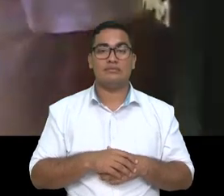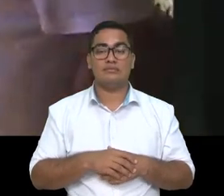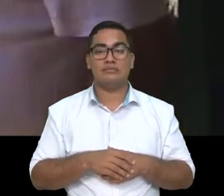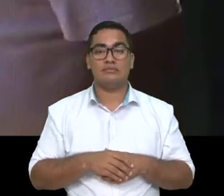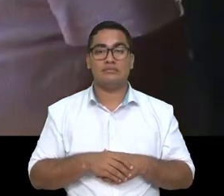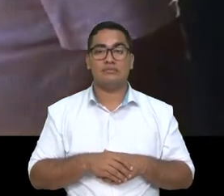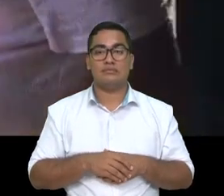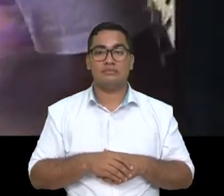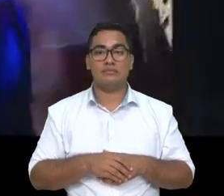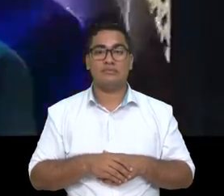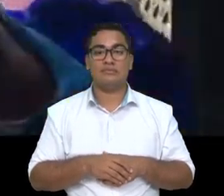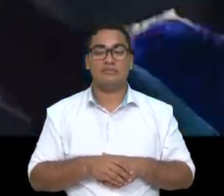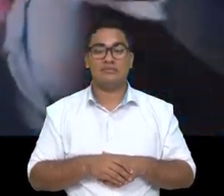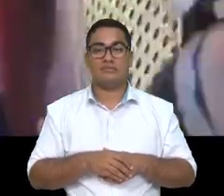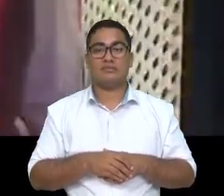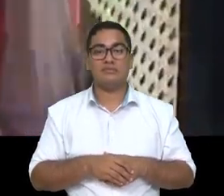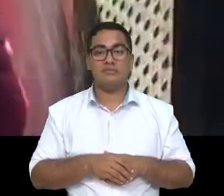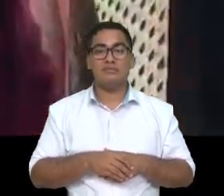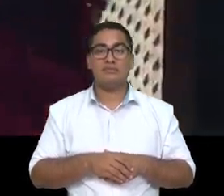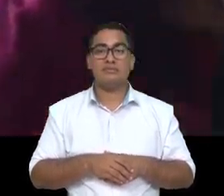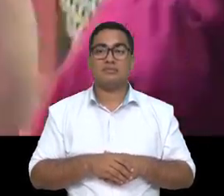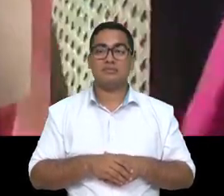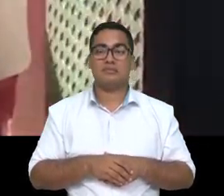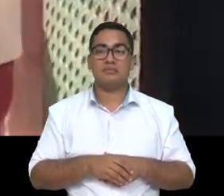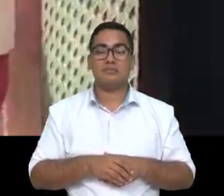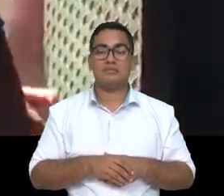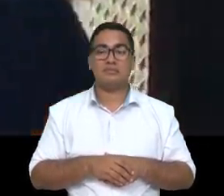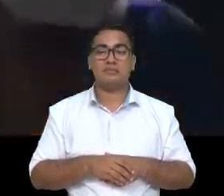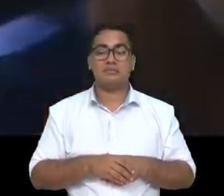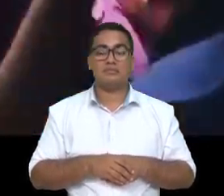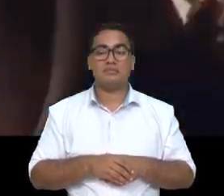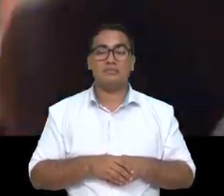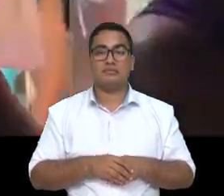Directo para la cantería. Para yo paralizar la edad aquí, porque qué va.